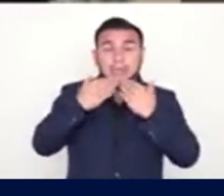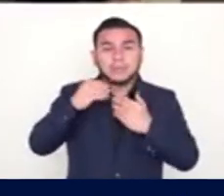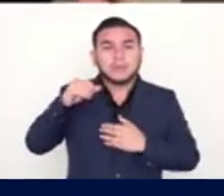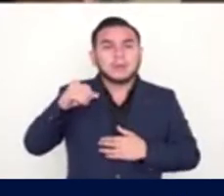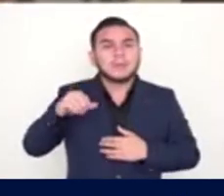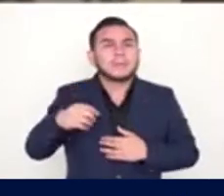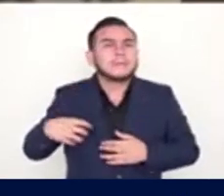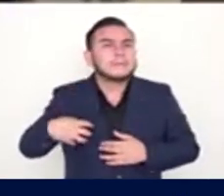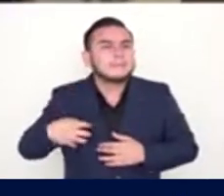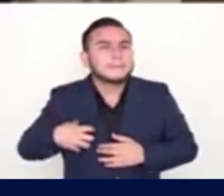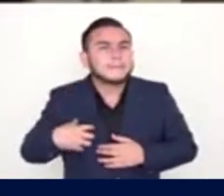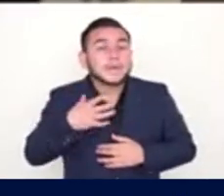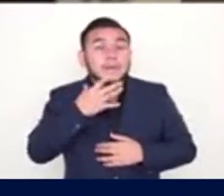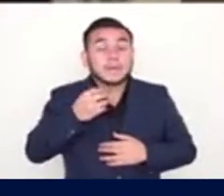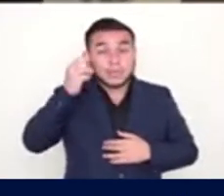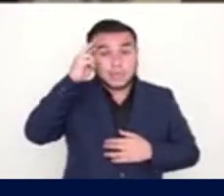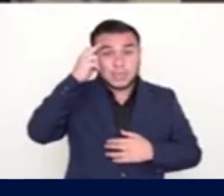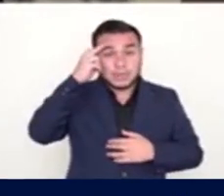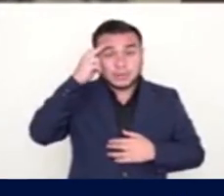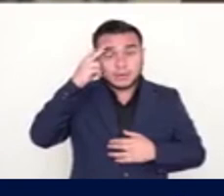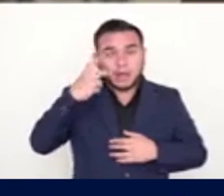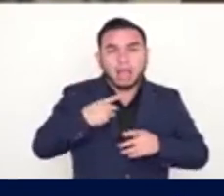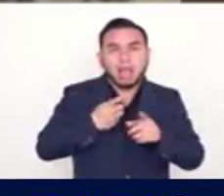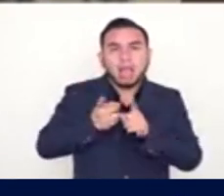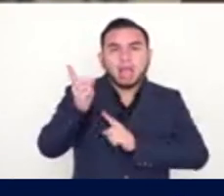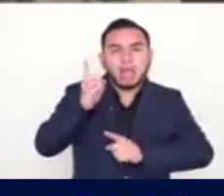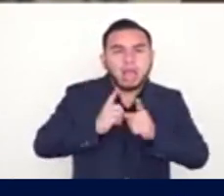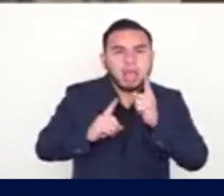les demostramos que es mentira, estamos violando la libertad de prensa.